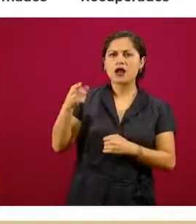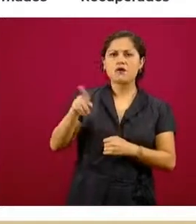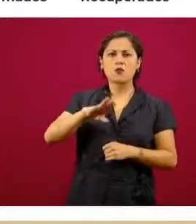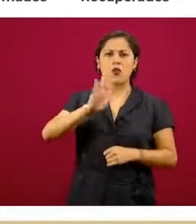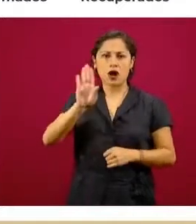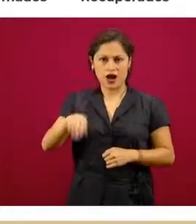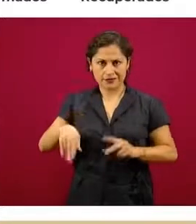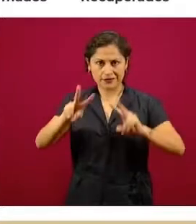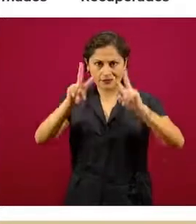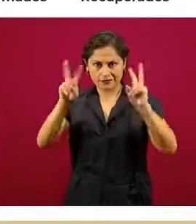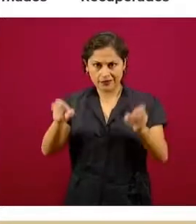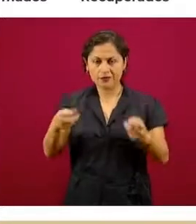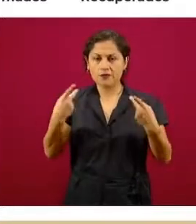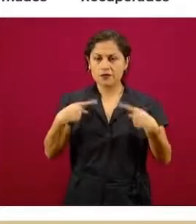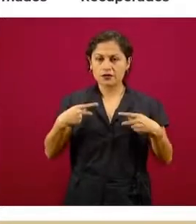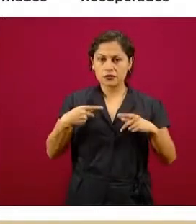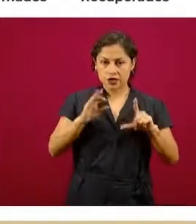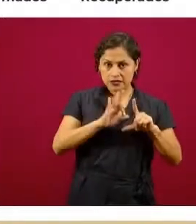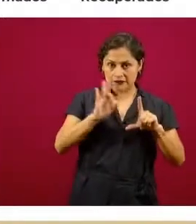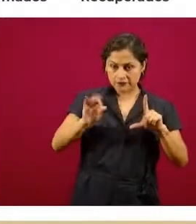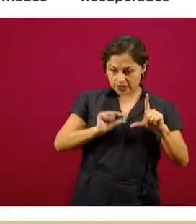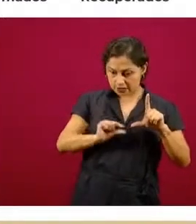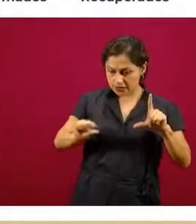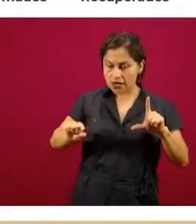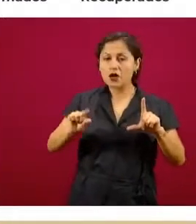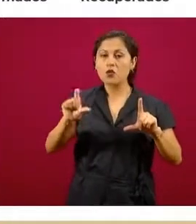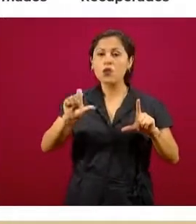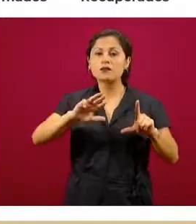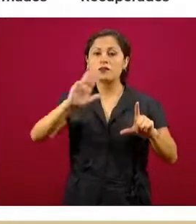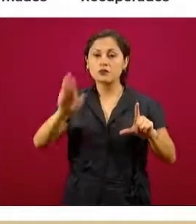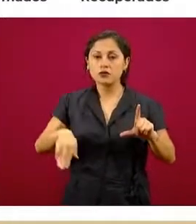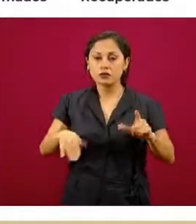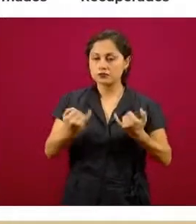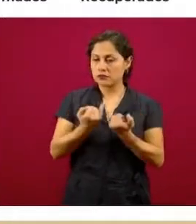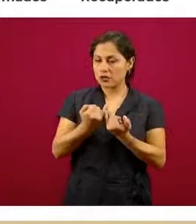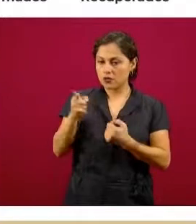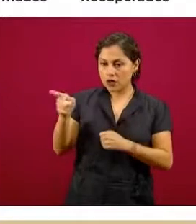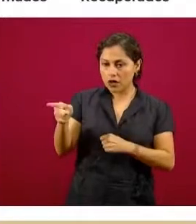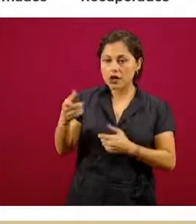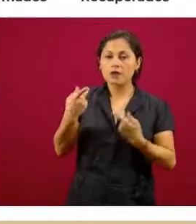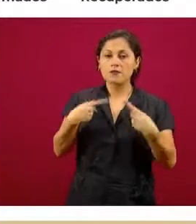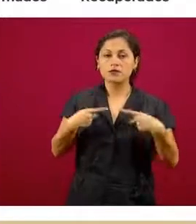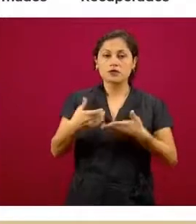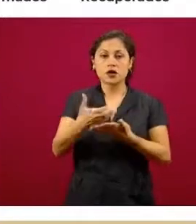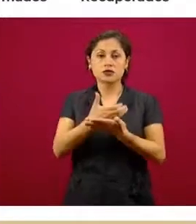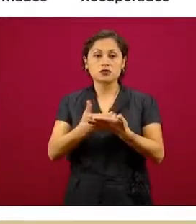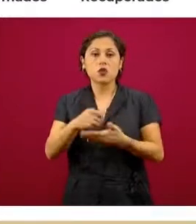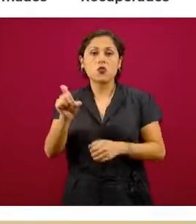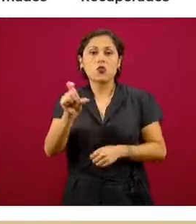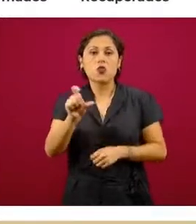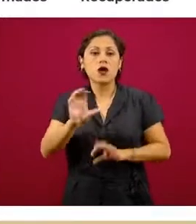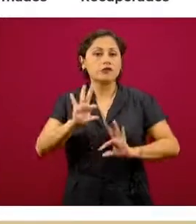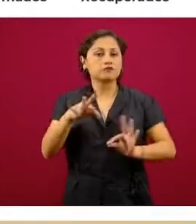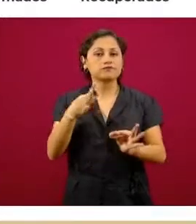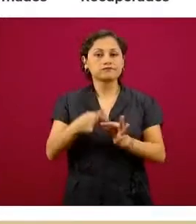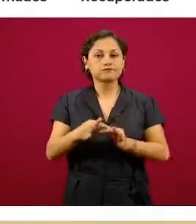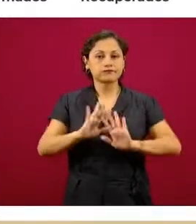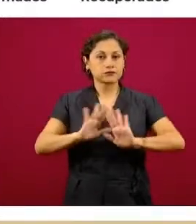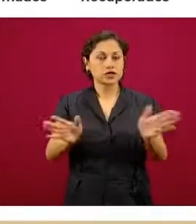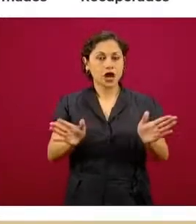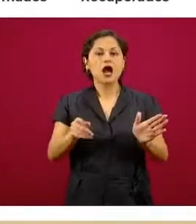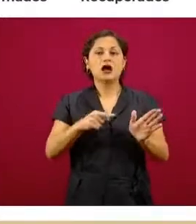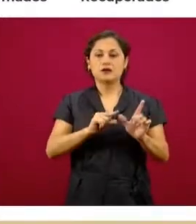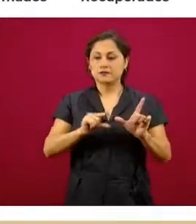de recuperación, ¿no? Es decir, dentro de la formulación para obtener el dato, se distribuyen por la fecha en la que fueron recuperados, por lo